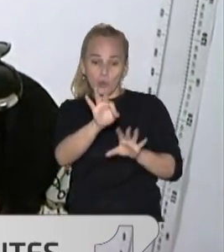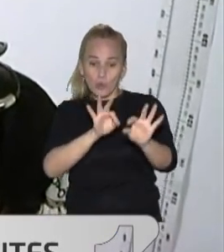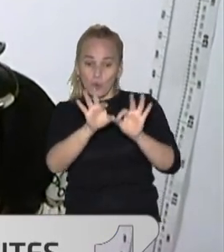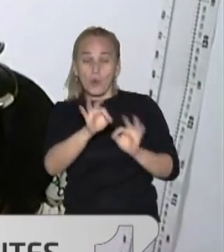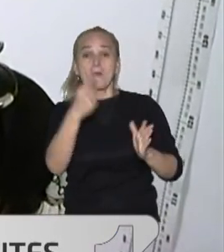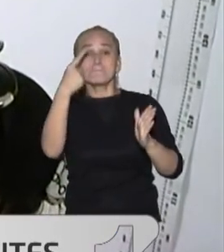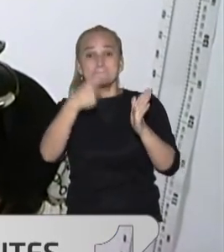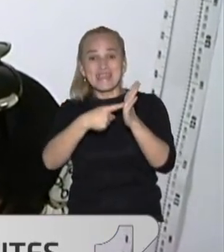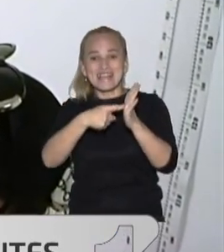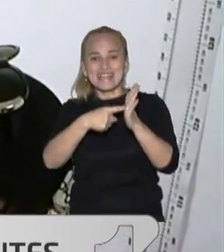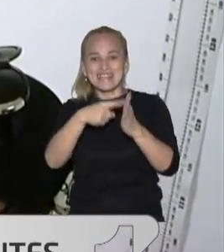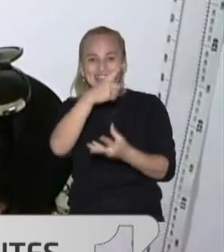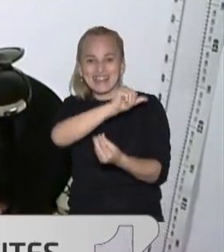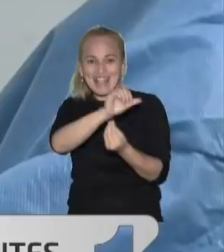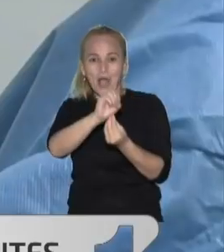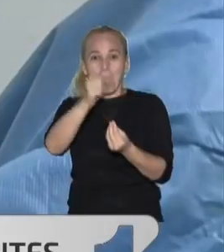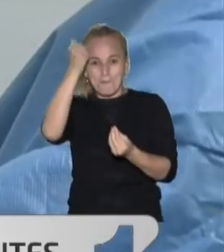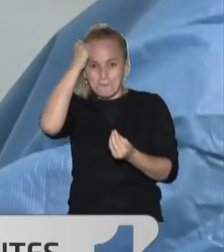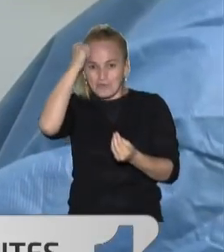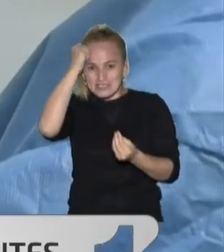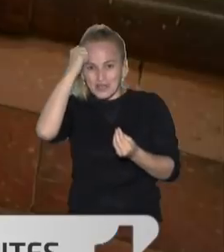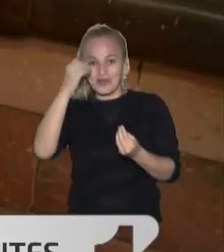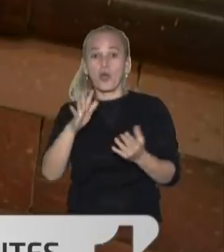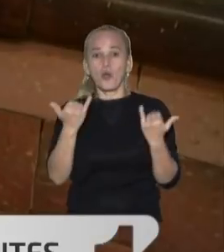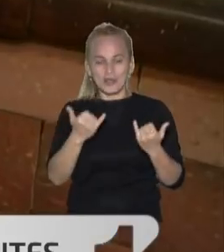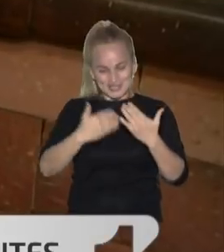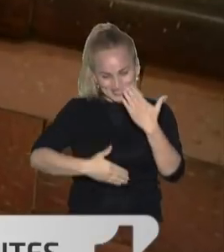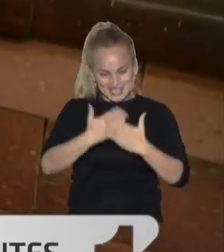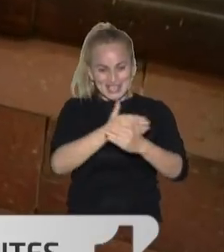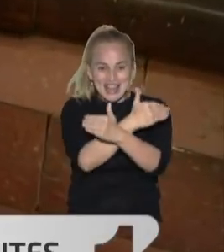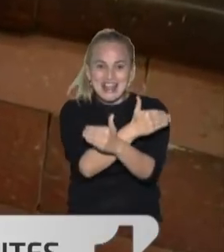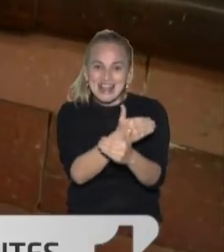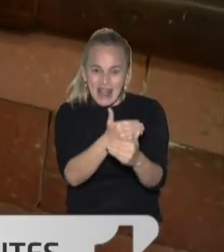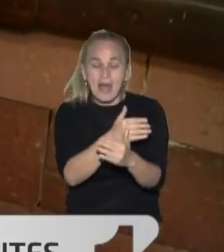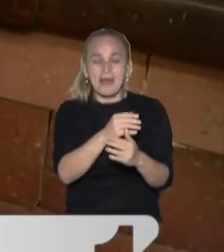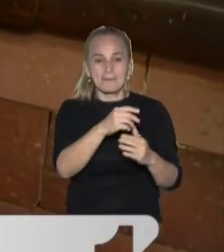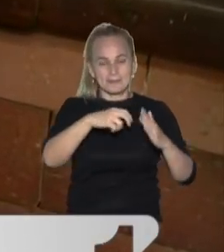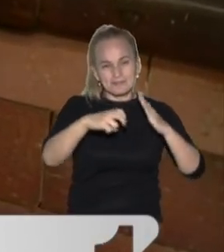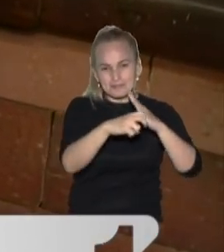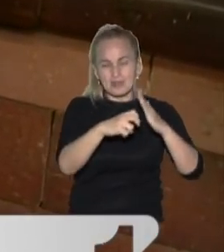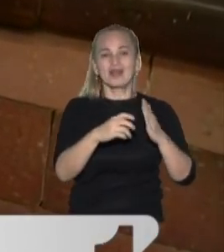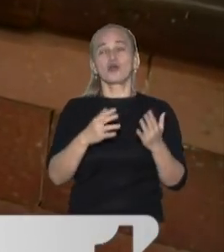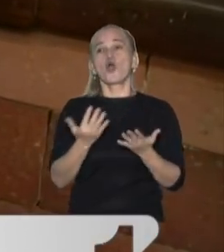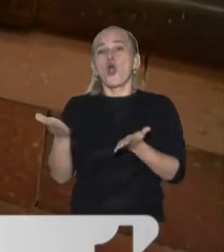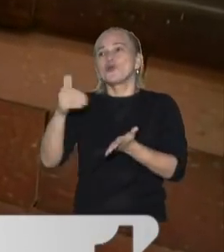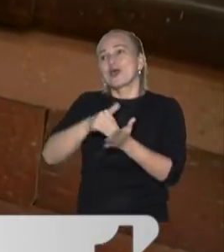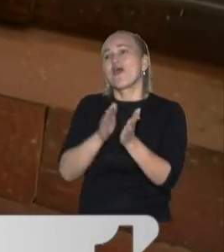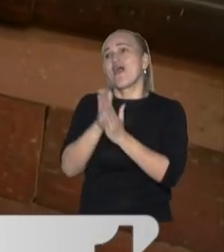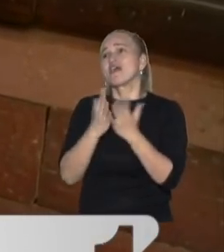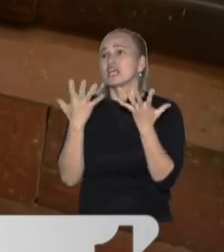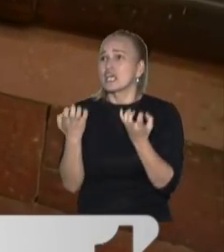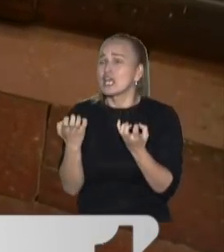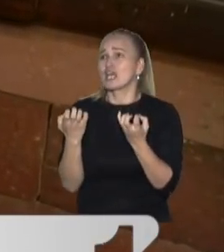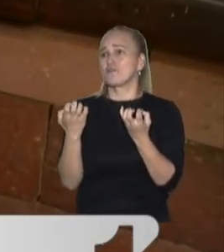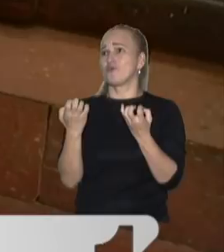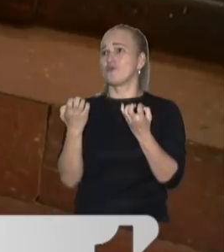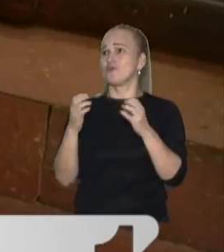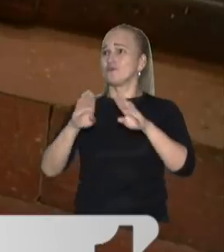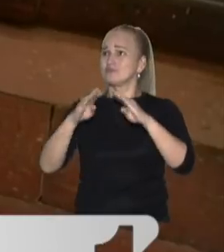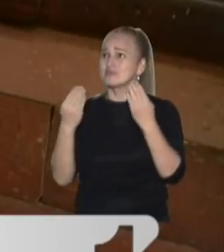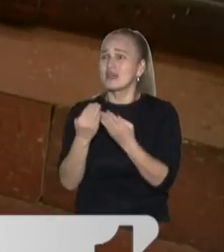se desarrolla con educadores de jardines infantiles. Para todos los maestros que ya queremos volver al aula y que todos nuestros niños